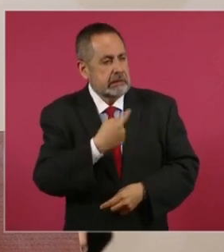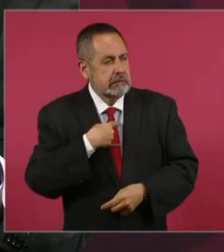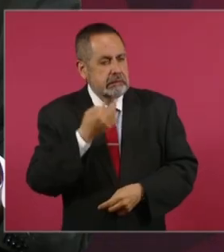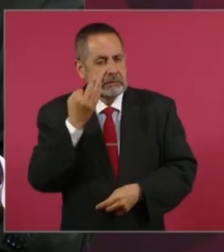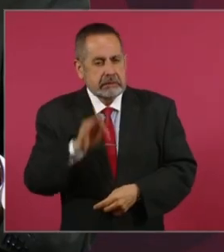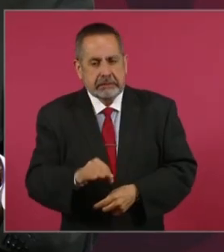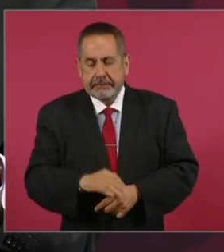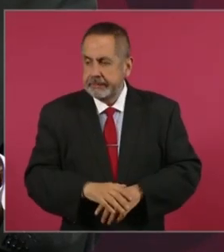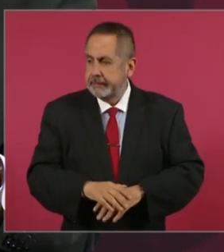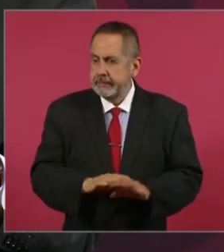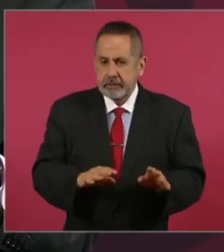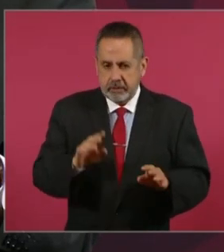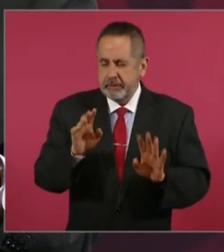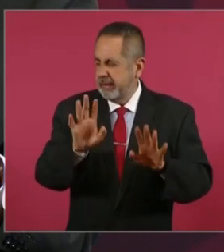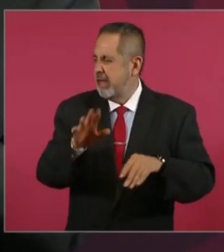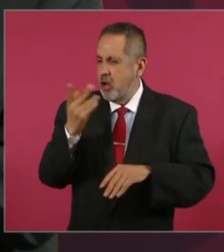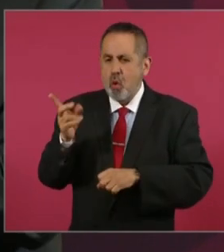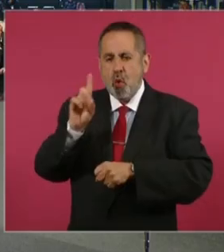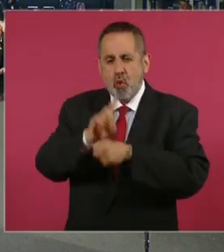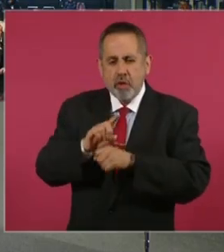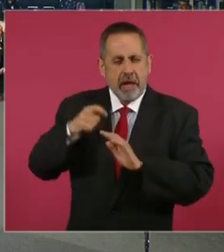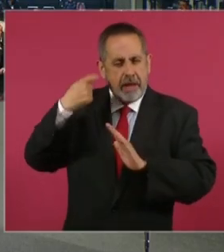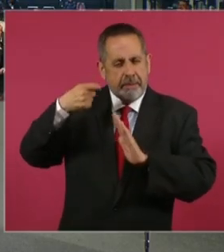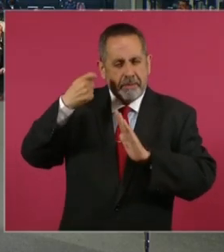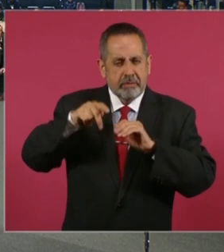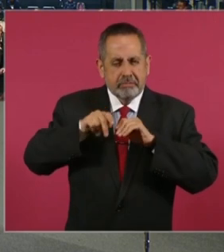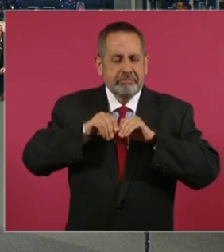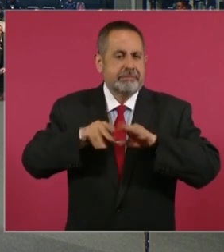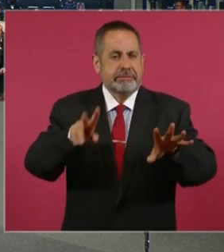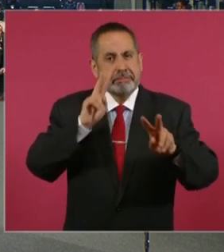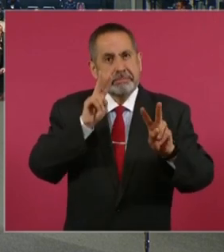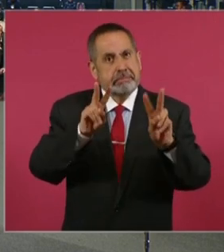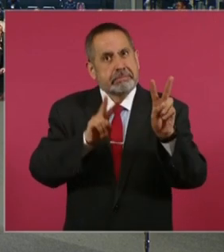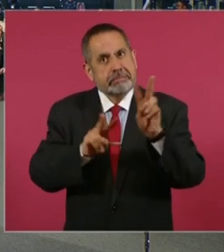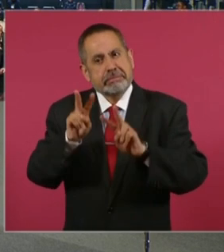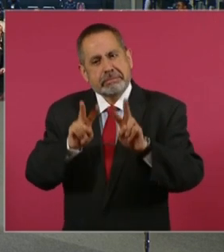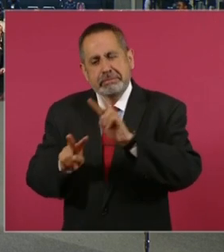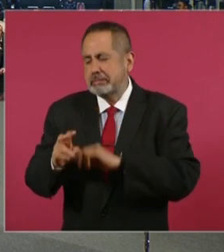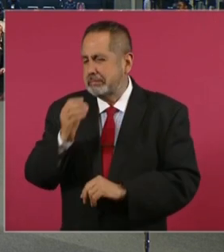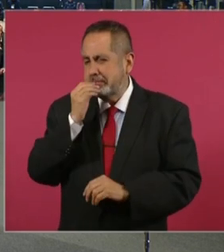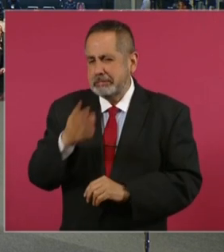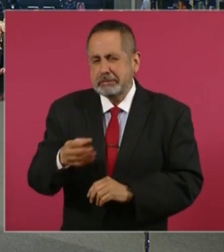Algún día vamos a ver los videos aquí, porque es importante.